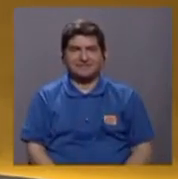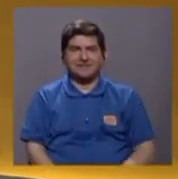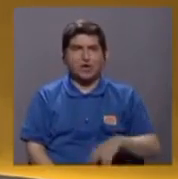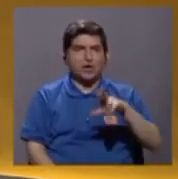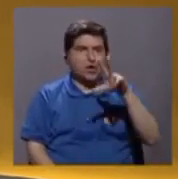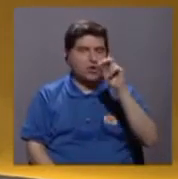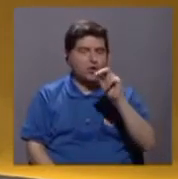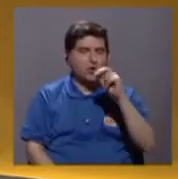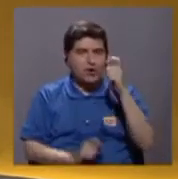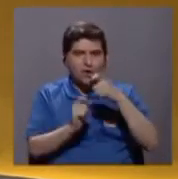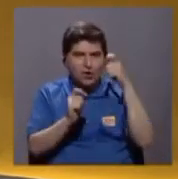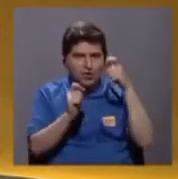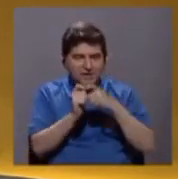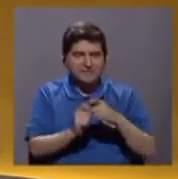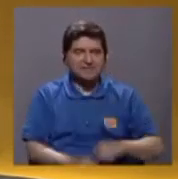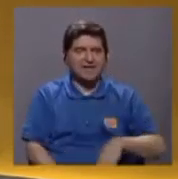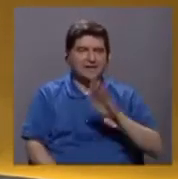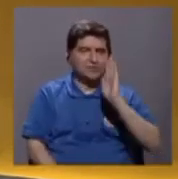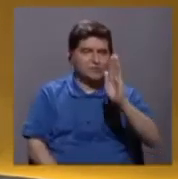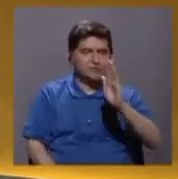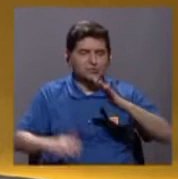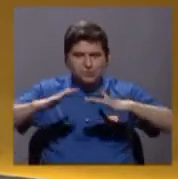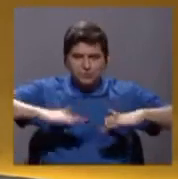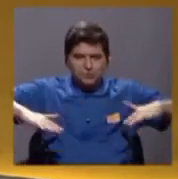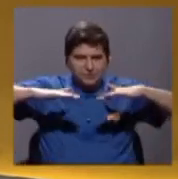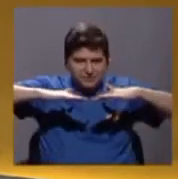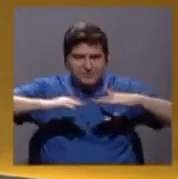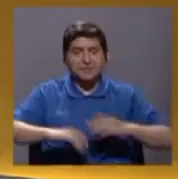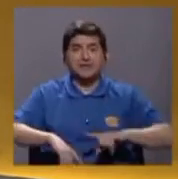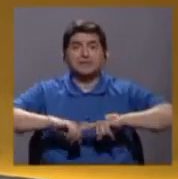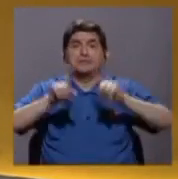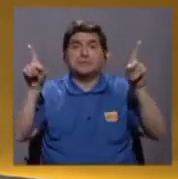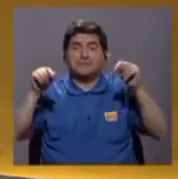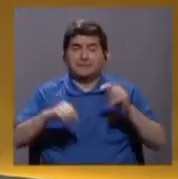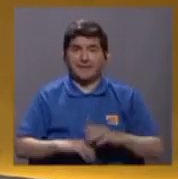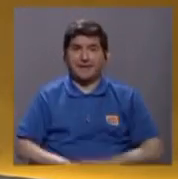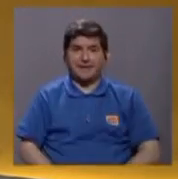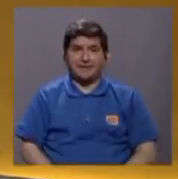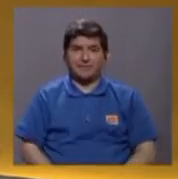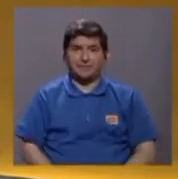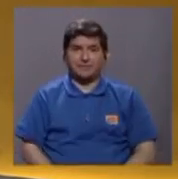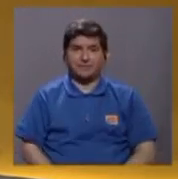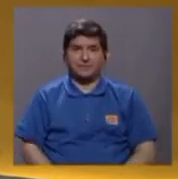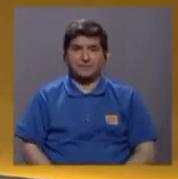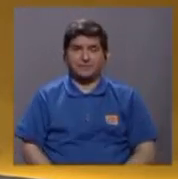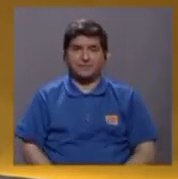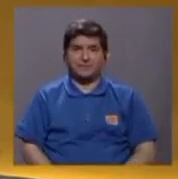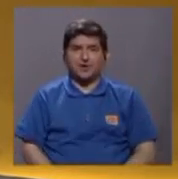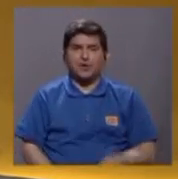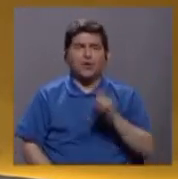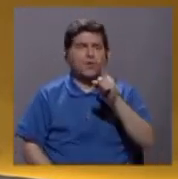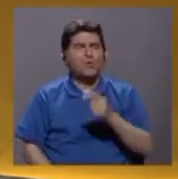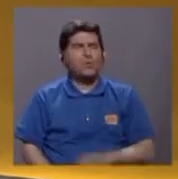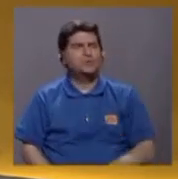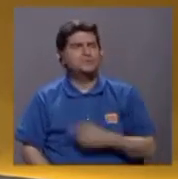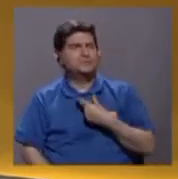ese su marco fundamental, pero me parece que hay una